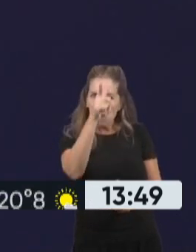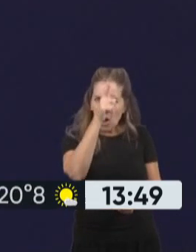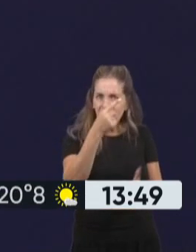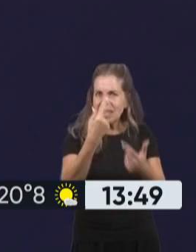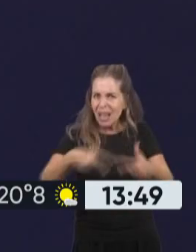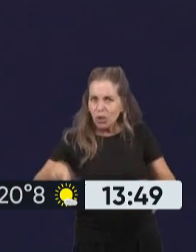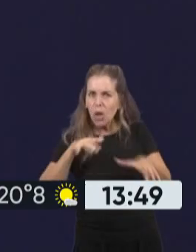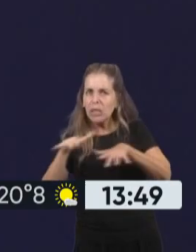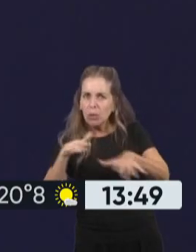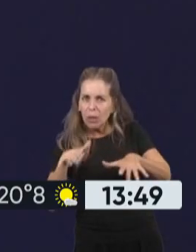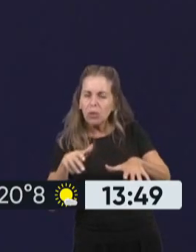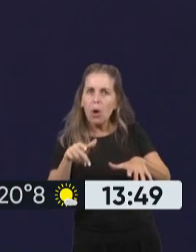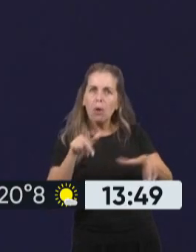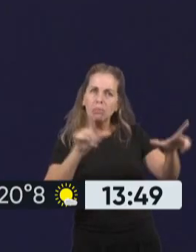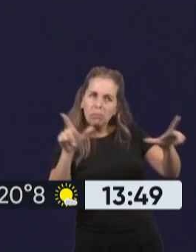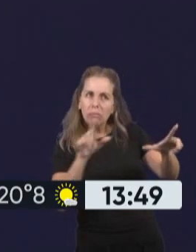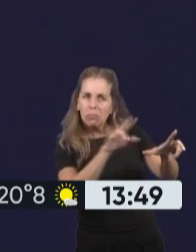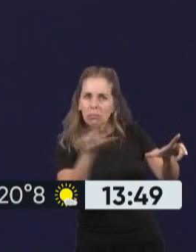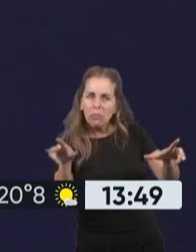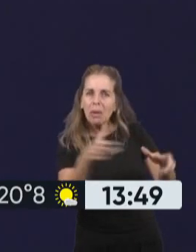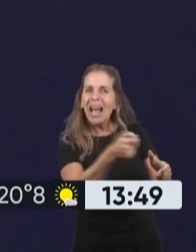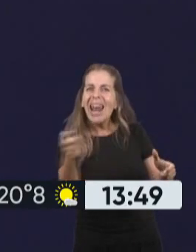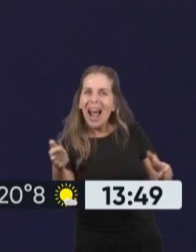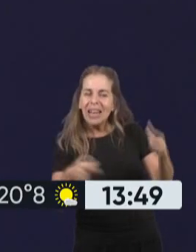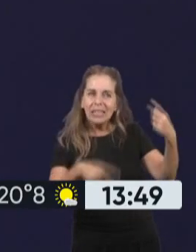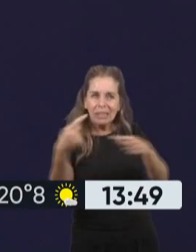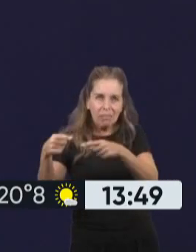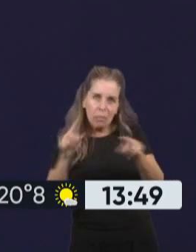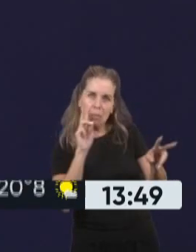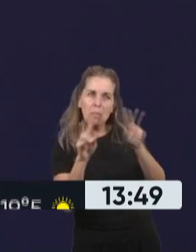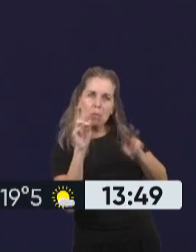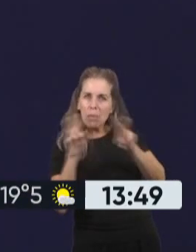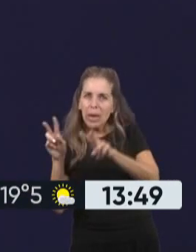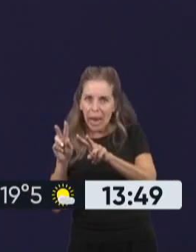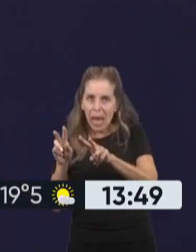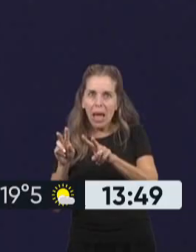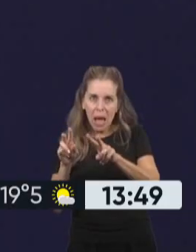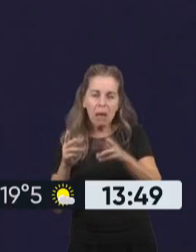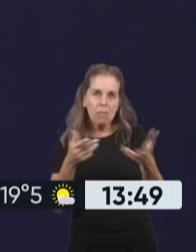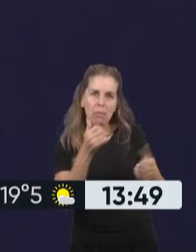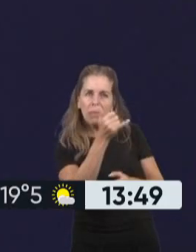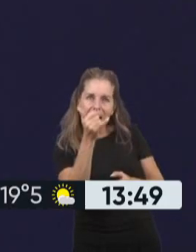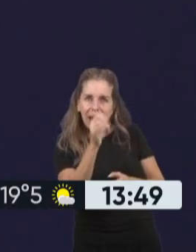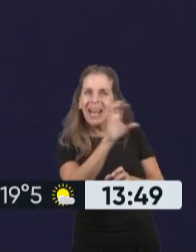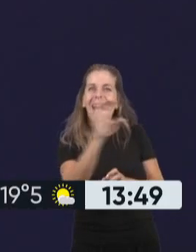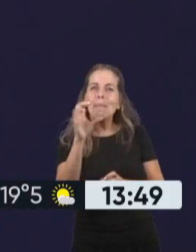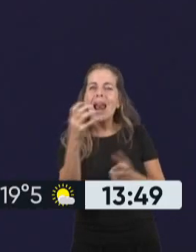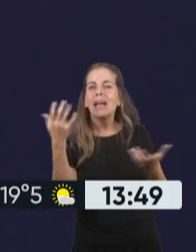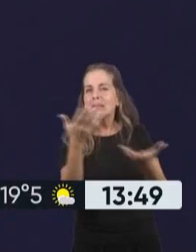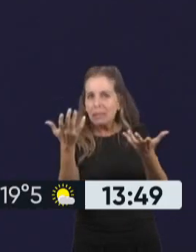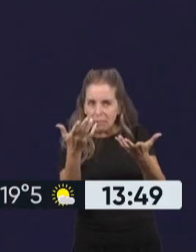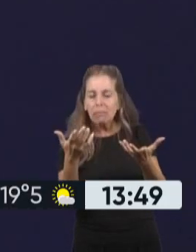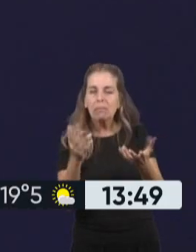que se iba mostrando en los diferentes medios, como porque, bueno, por las diferentes cámaras y por lo